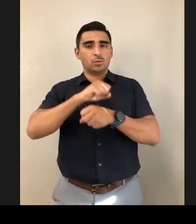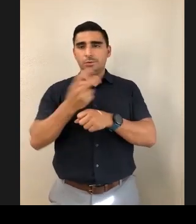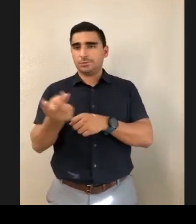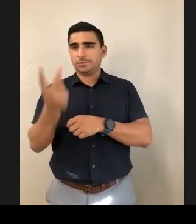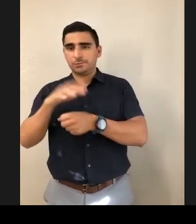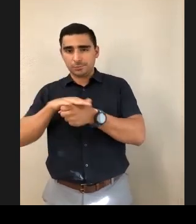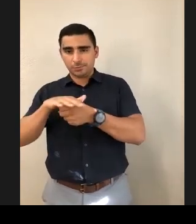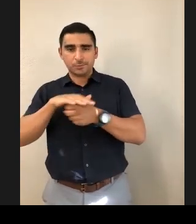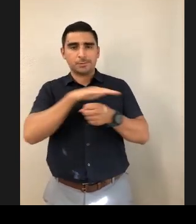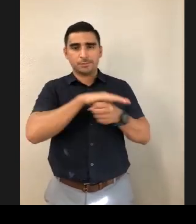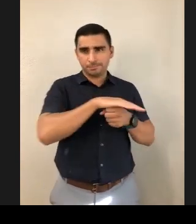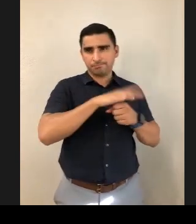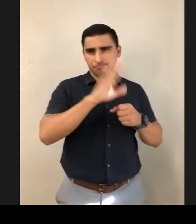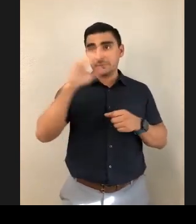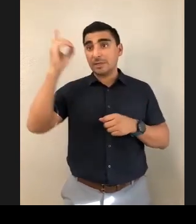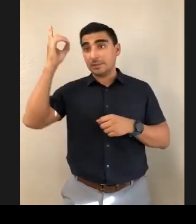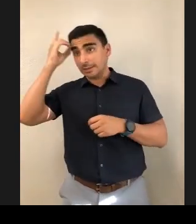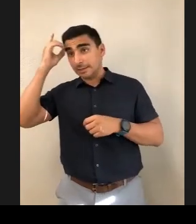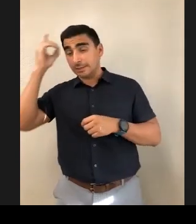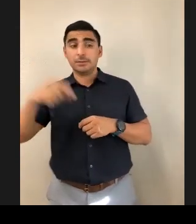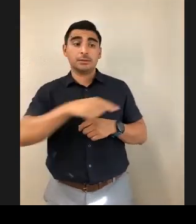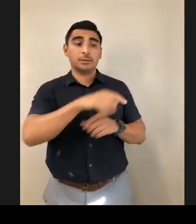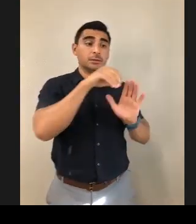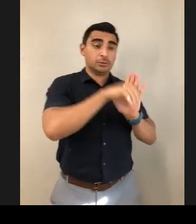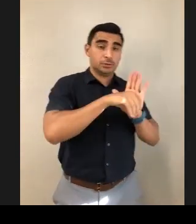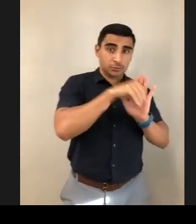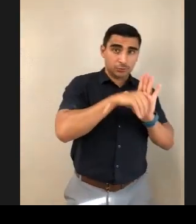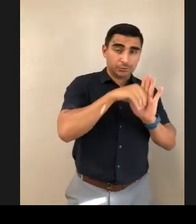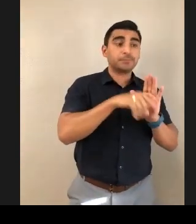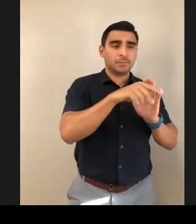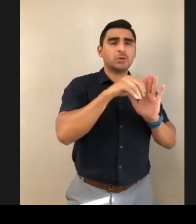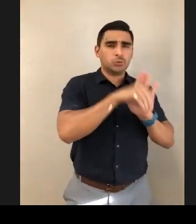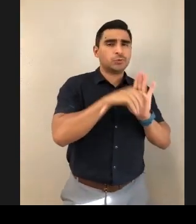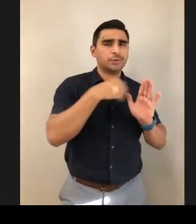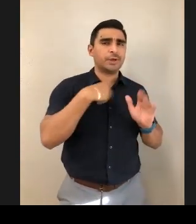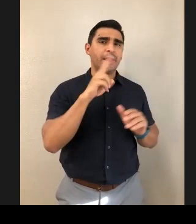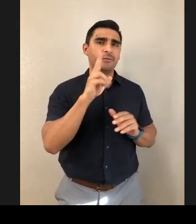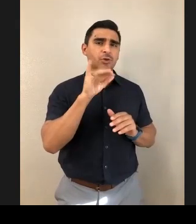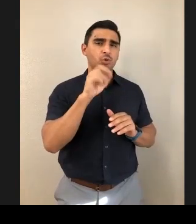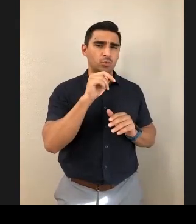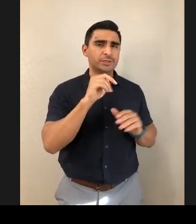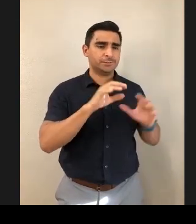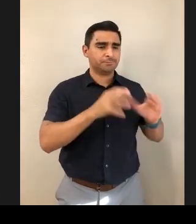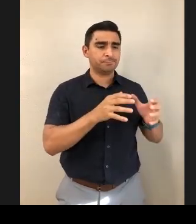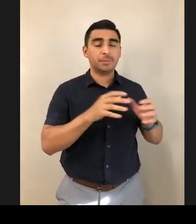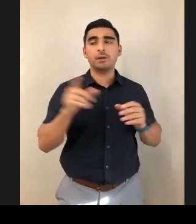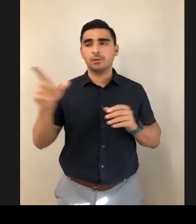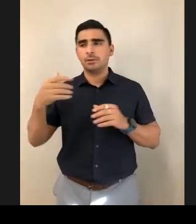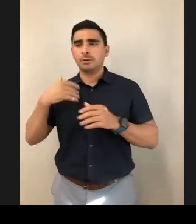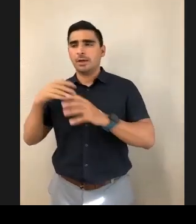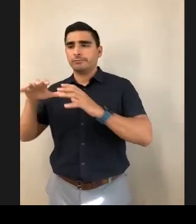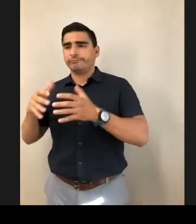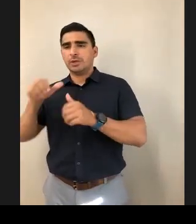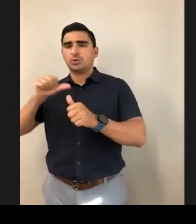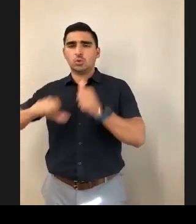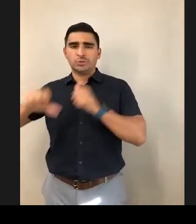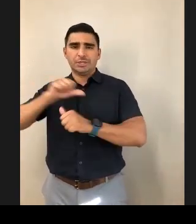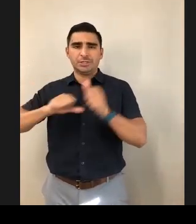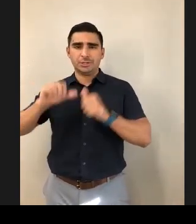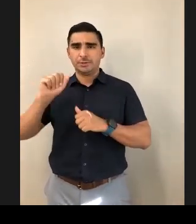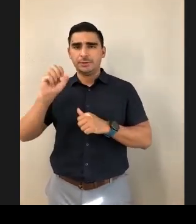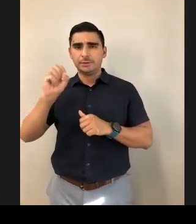donde trabajé en Dallas y en Nueva Orleans, bueno, en Nueva Orleans tienen sindicatos y en Dallas